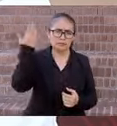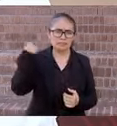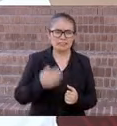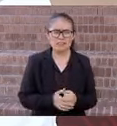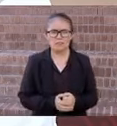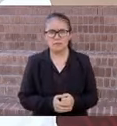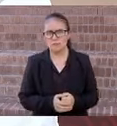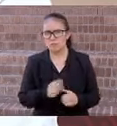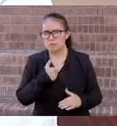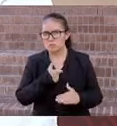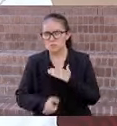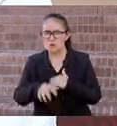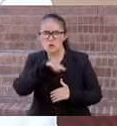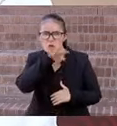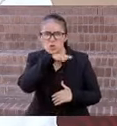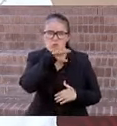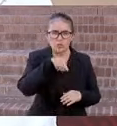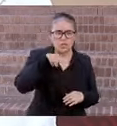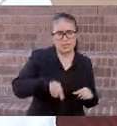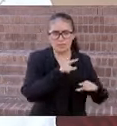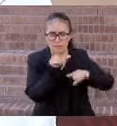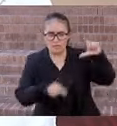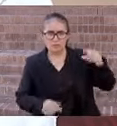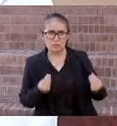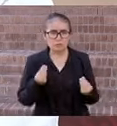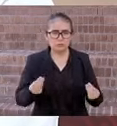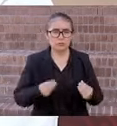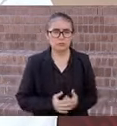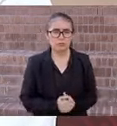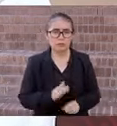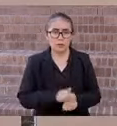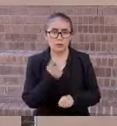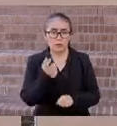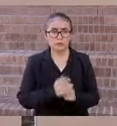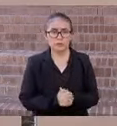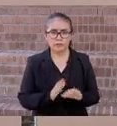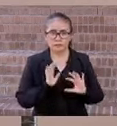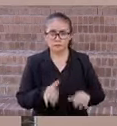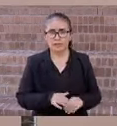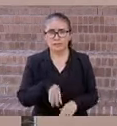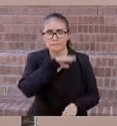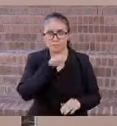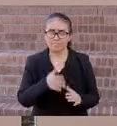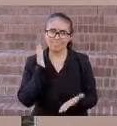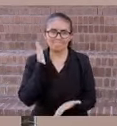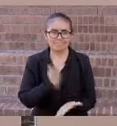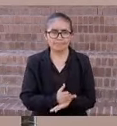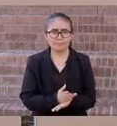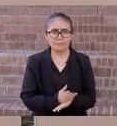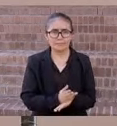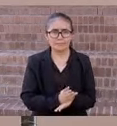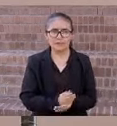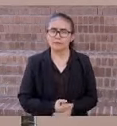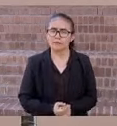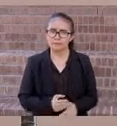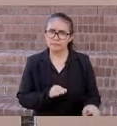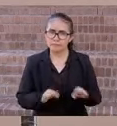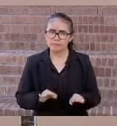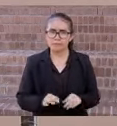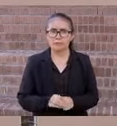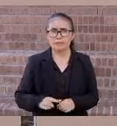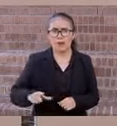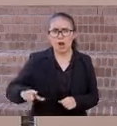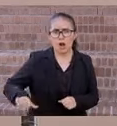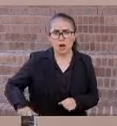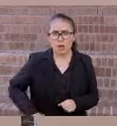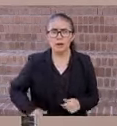en nayarit y en mexico por eso se van a acabar los fraudes va a haber democracia gobierno